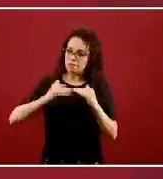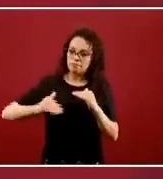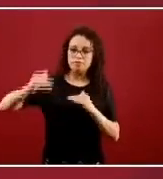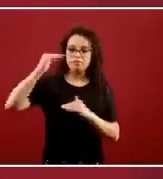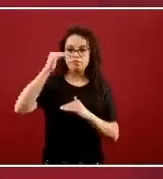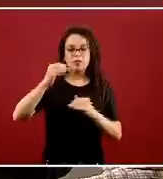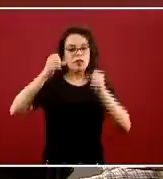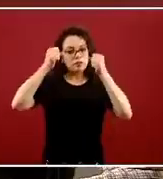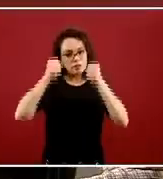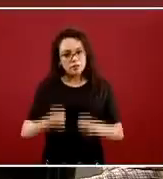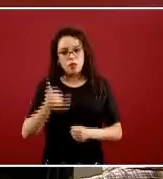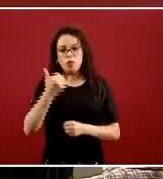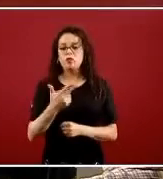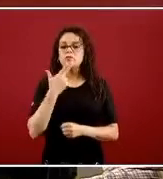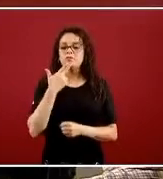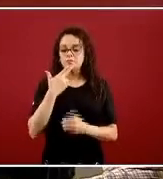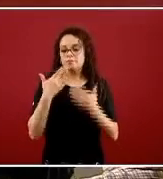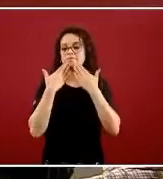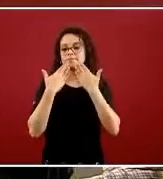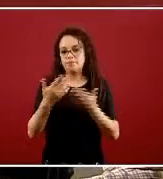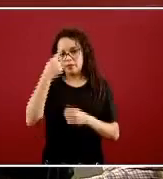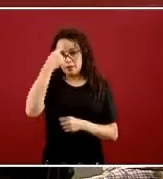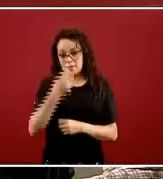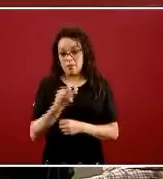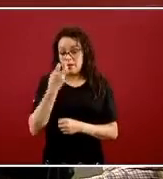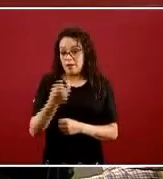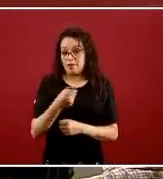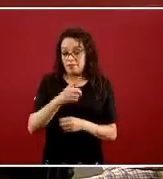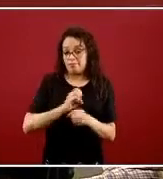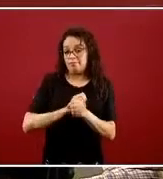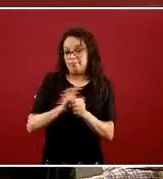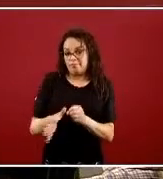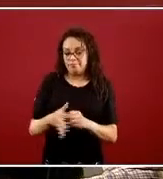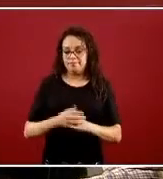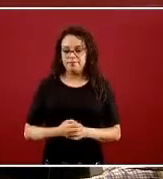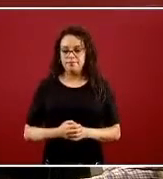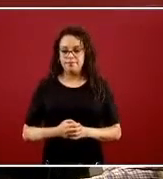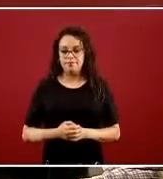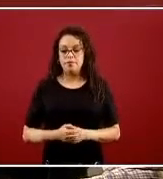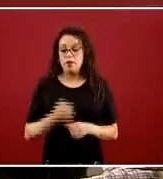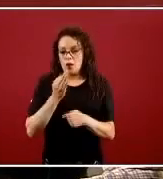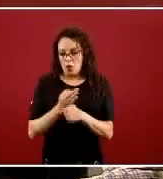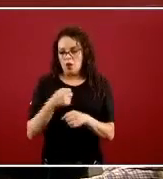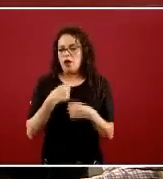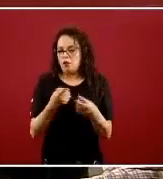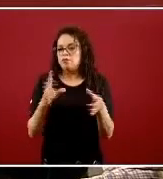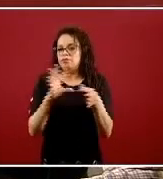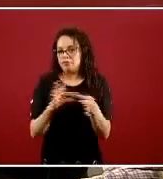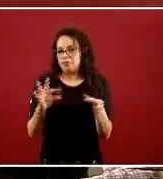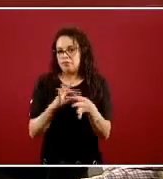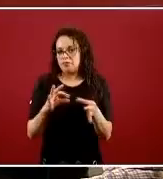son competentes, ¿no? Ahora, lo que aprovecho aquí para comentar no tiene